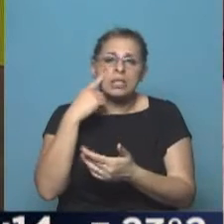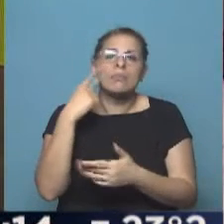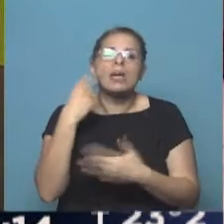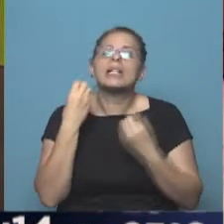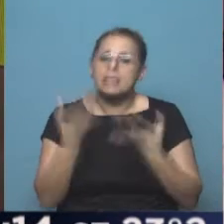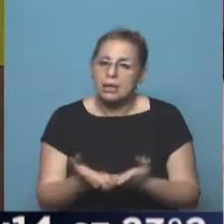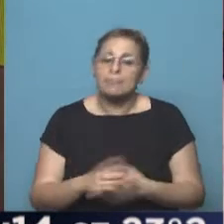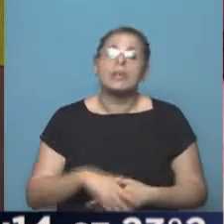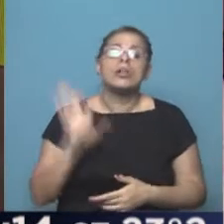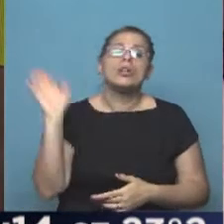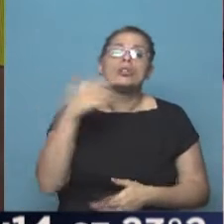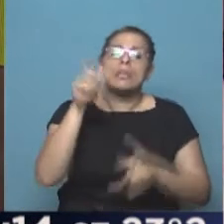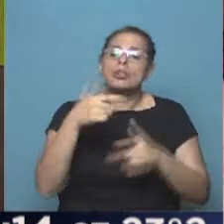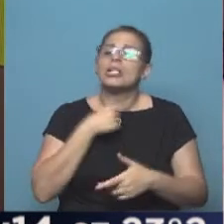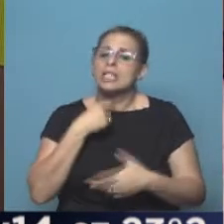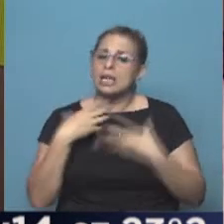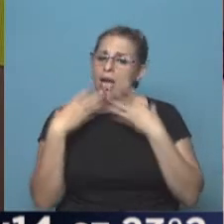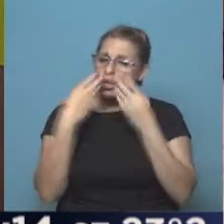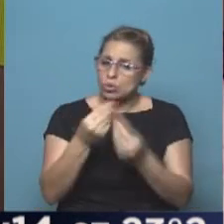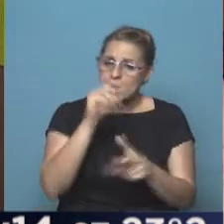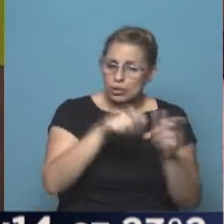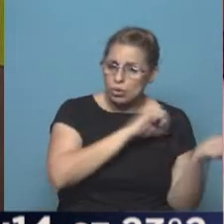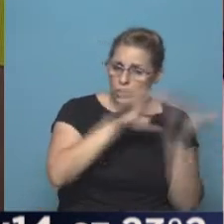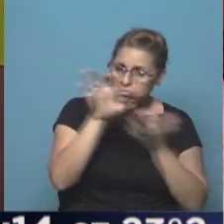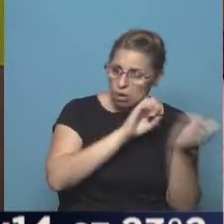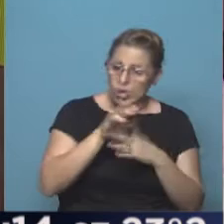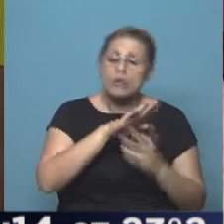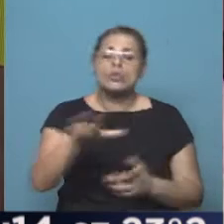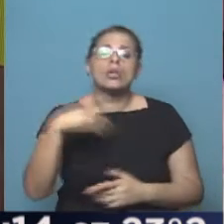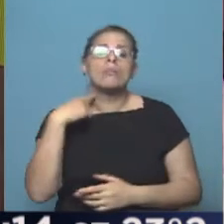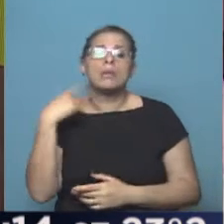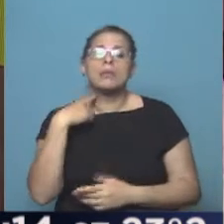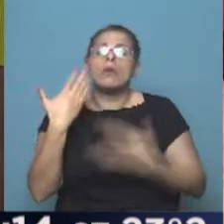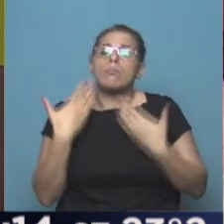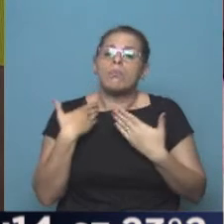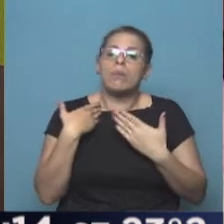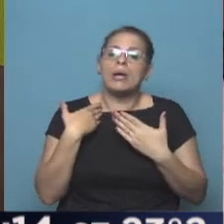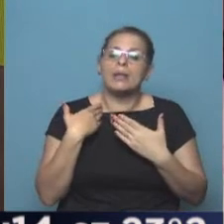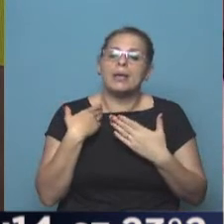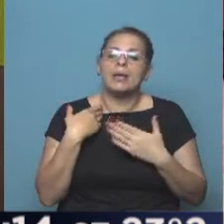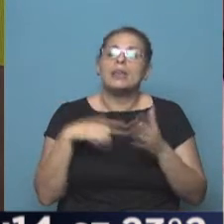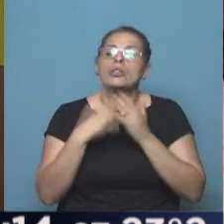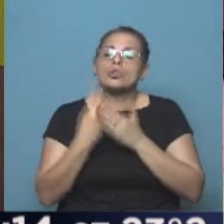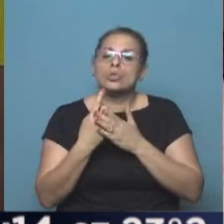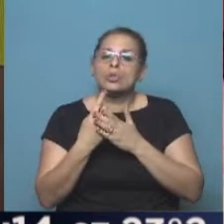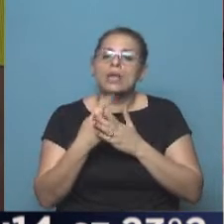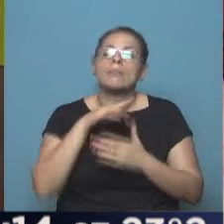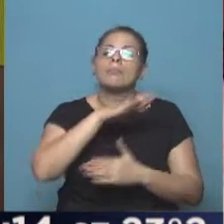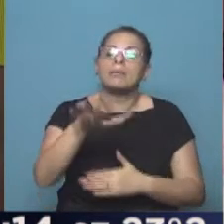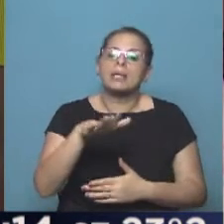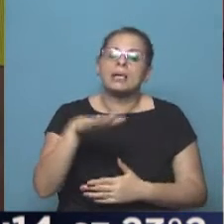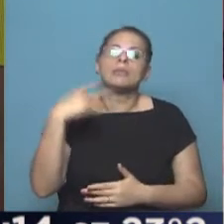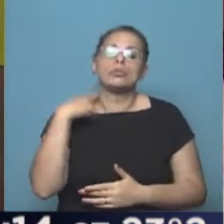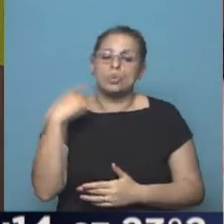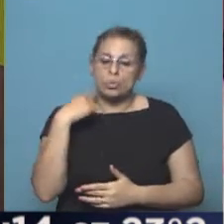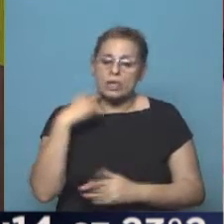Y todos aquellos que también quieran colaborar con los evacuados en la ciudad de Pergamino lo pueden hacer en las siguientes vías. En la ciudad entonces de Pergamino, en la